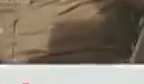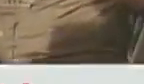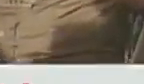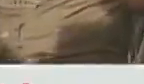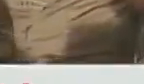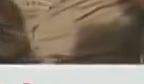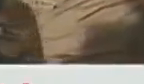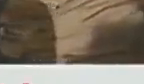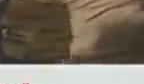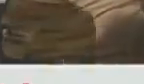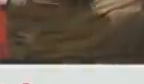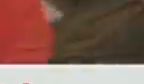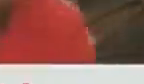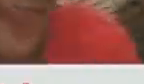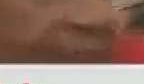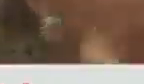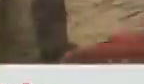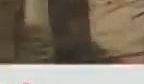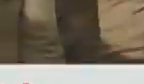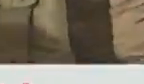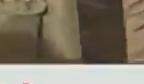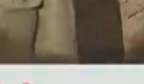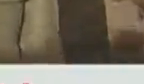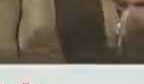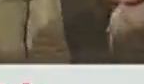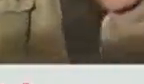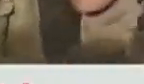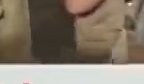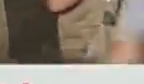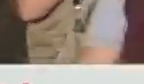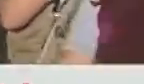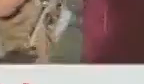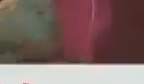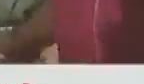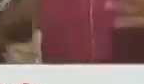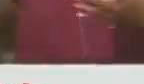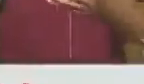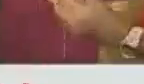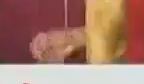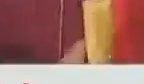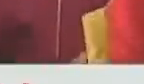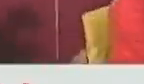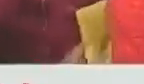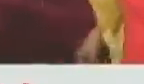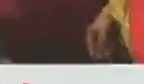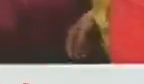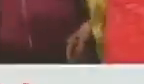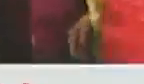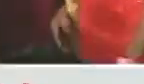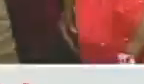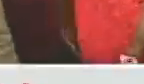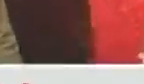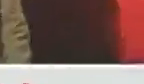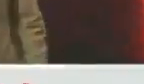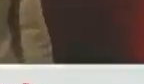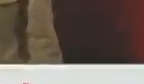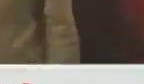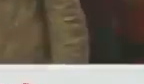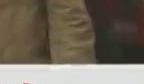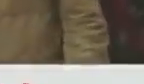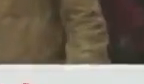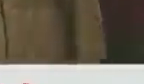Gracias, gracias por esta información de Amazonas. Y nos vamos aquí otra vez a Río Chico. Ahí está llegando el momento en que entra a